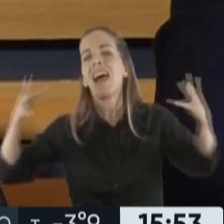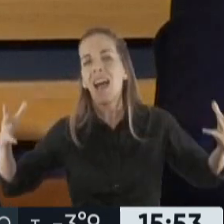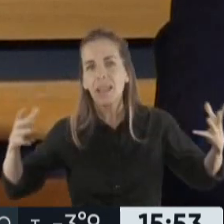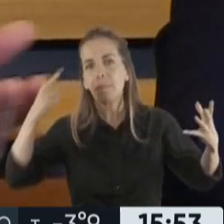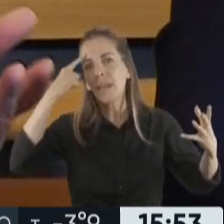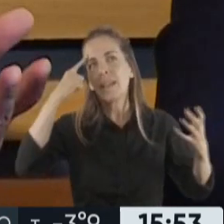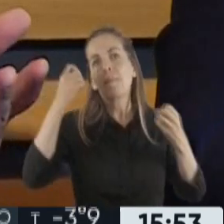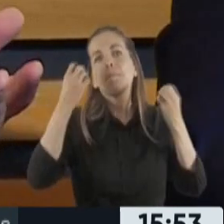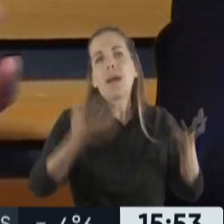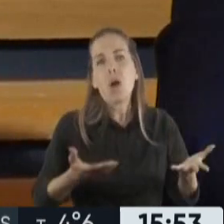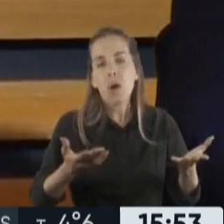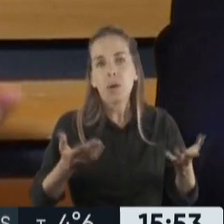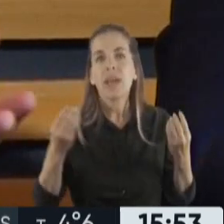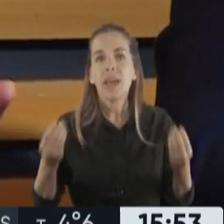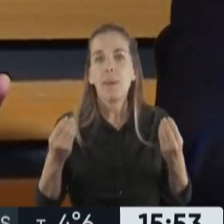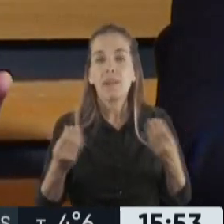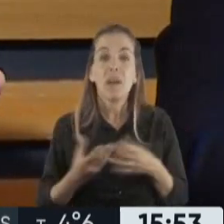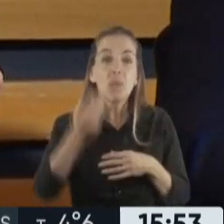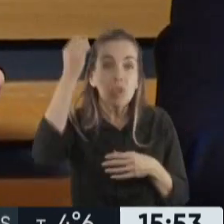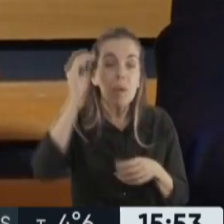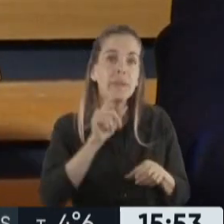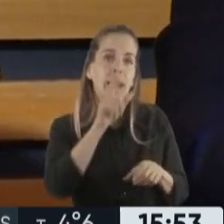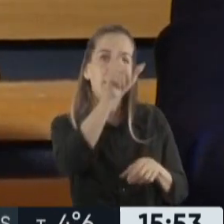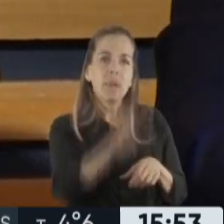Y muchas veces lo que encuentran es frustración.